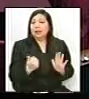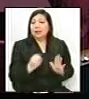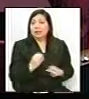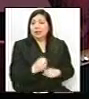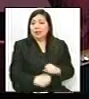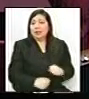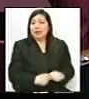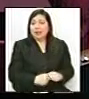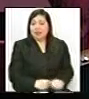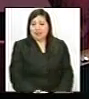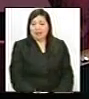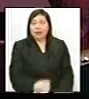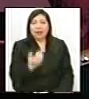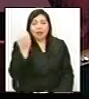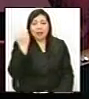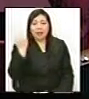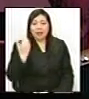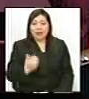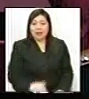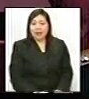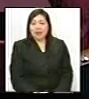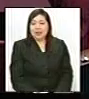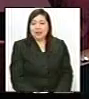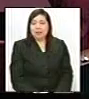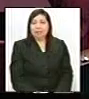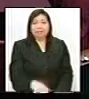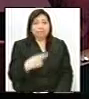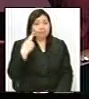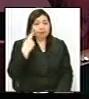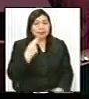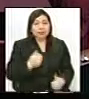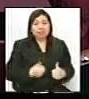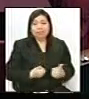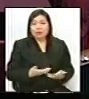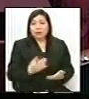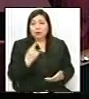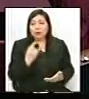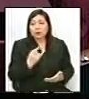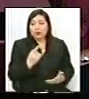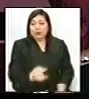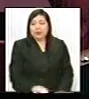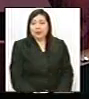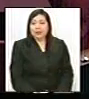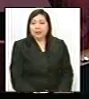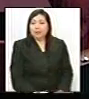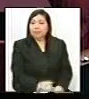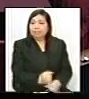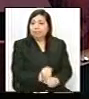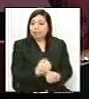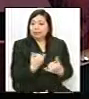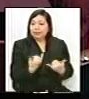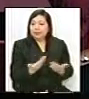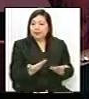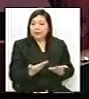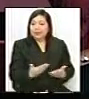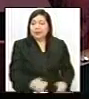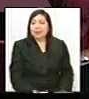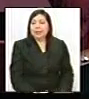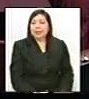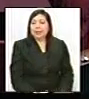años de antigüedad, razón por la cual pues urge tomar cartas en el asunto